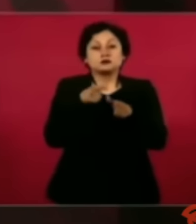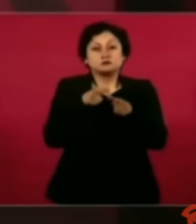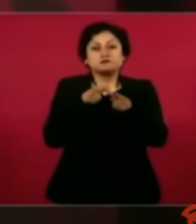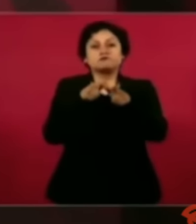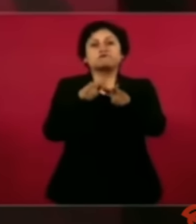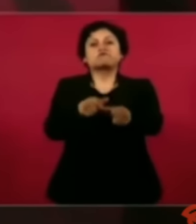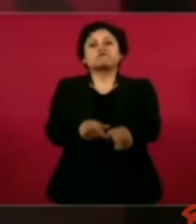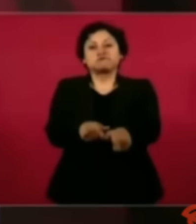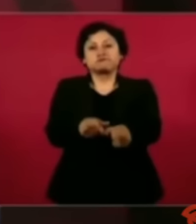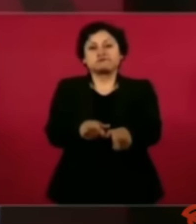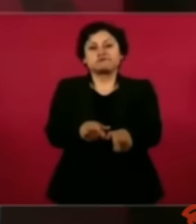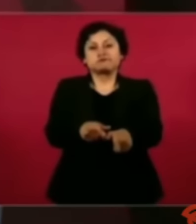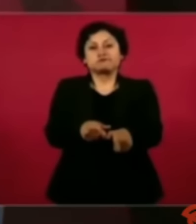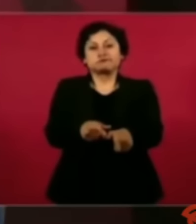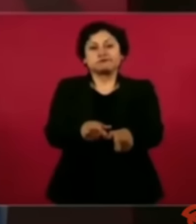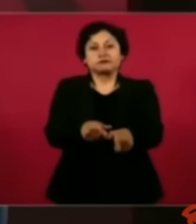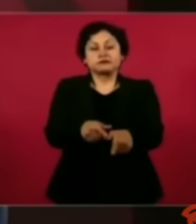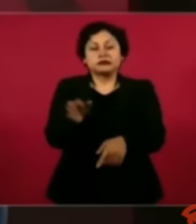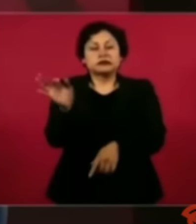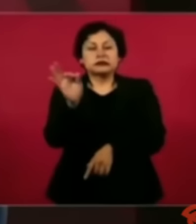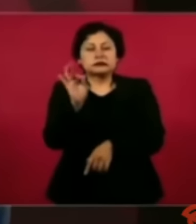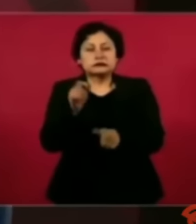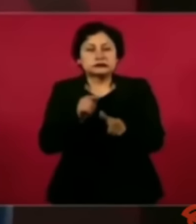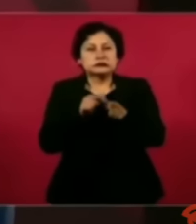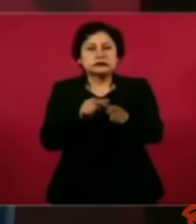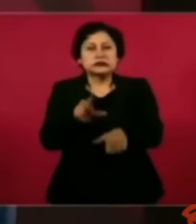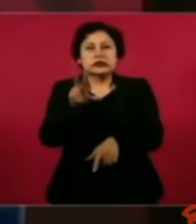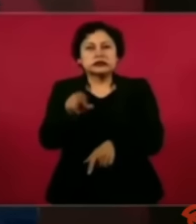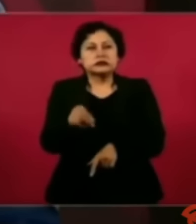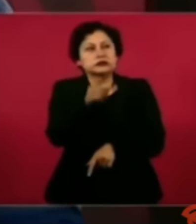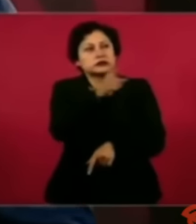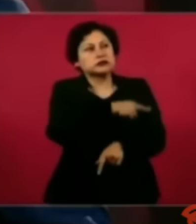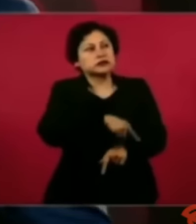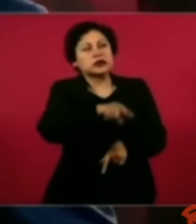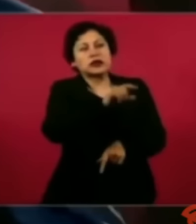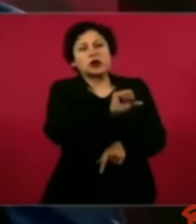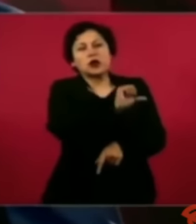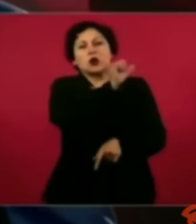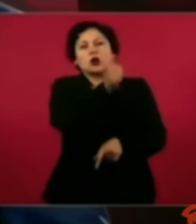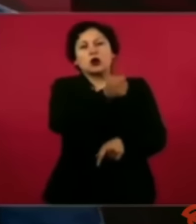retroceso, decían los liberales del siglo XIX,